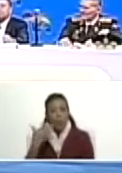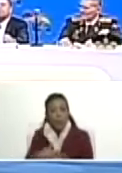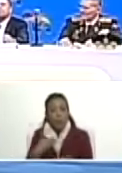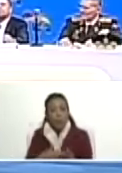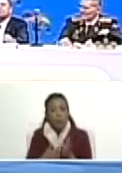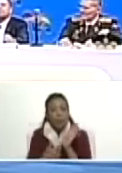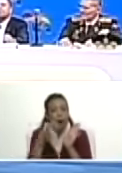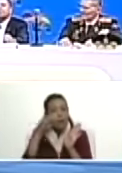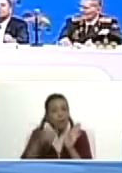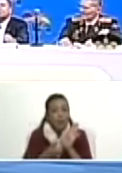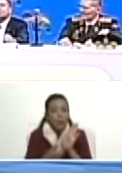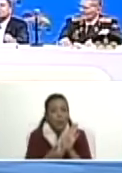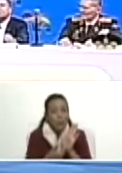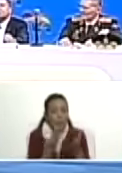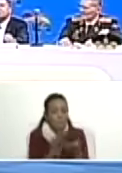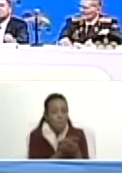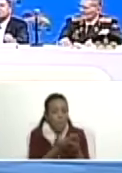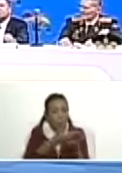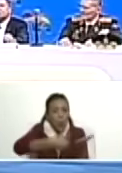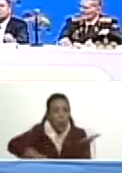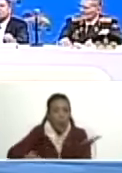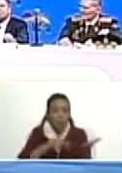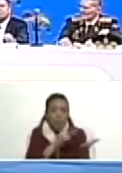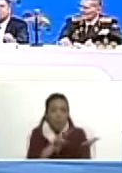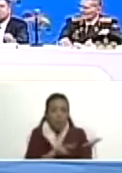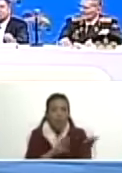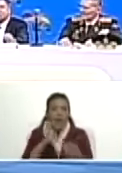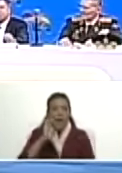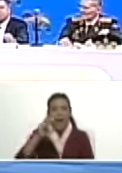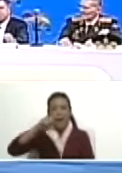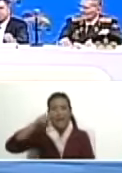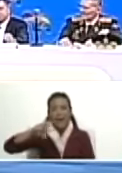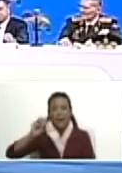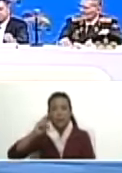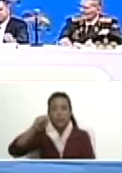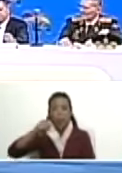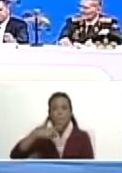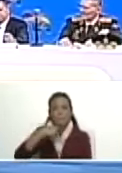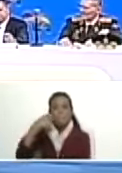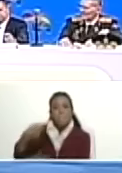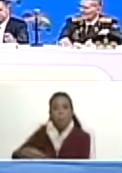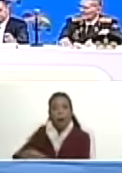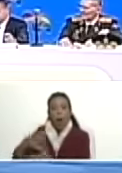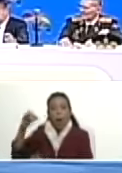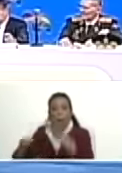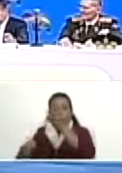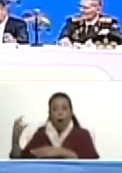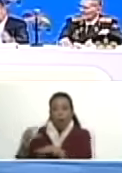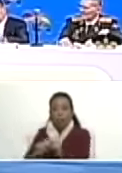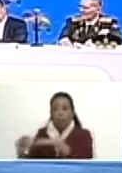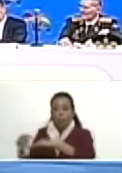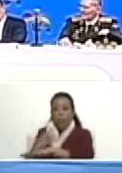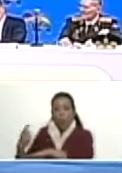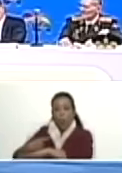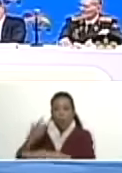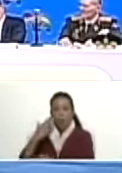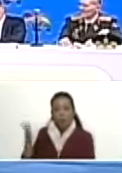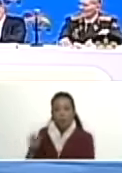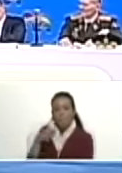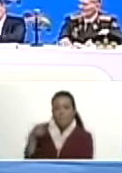que reposan en nuestras manos de que la ExxonMobil paga el bufete de abogados del gobierno de